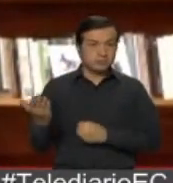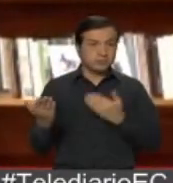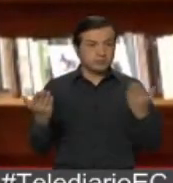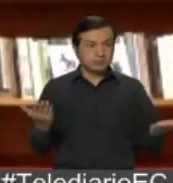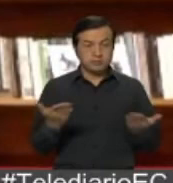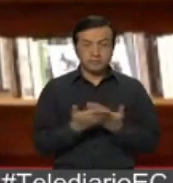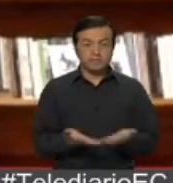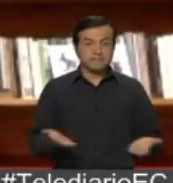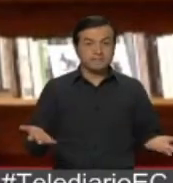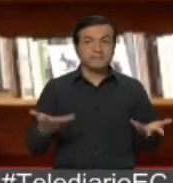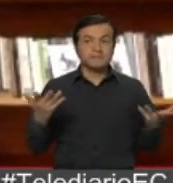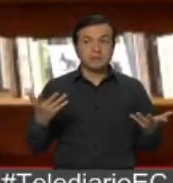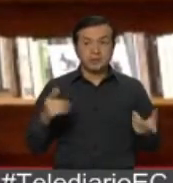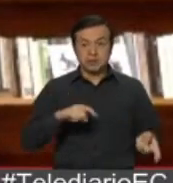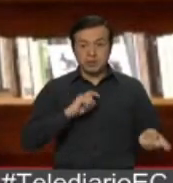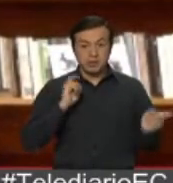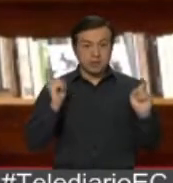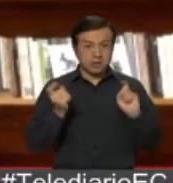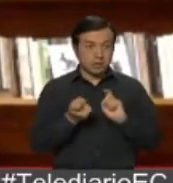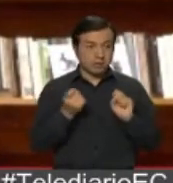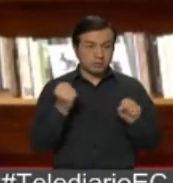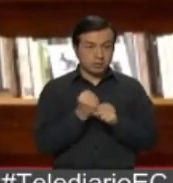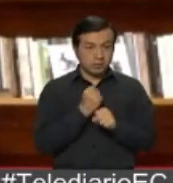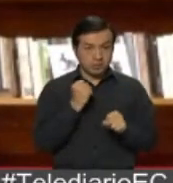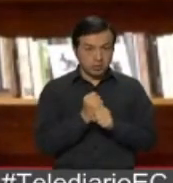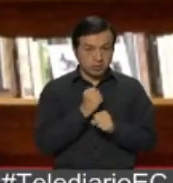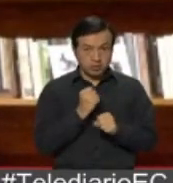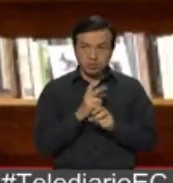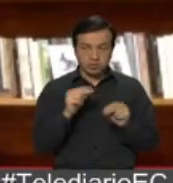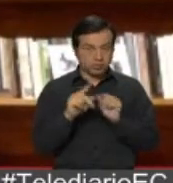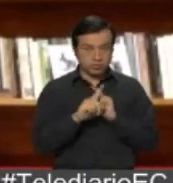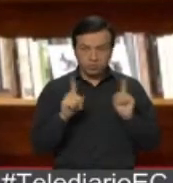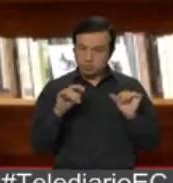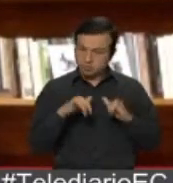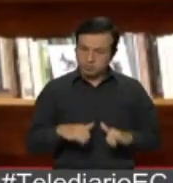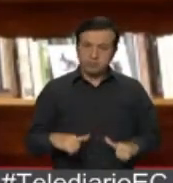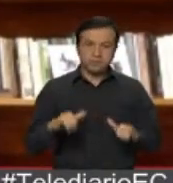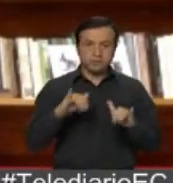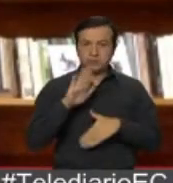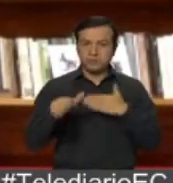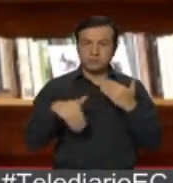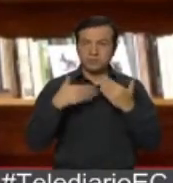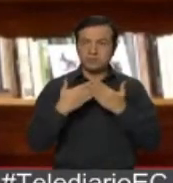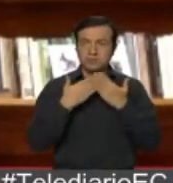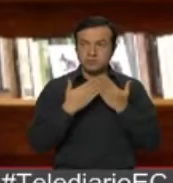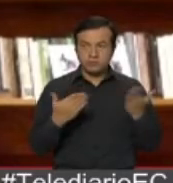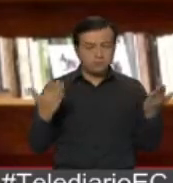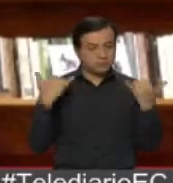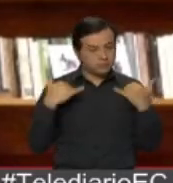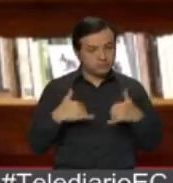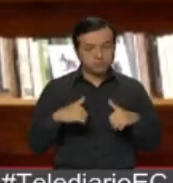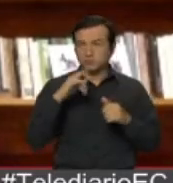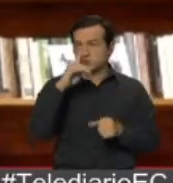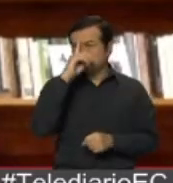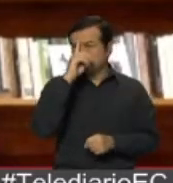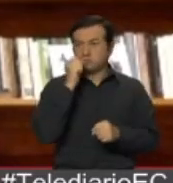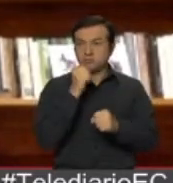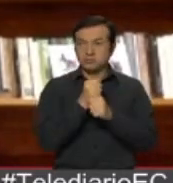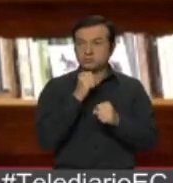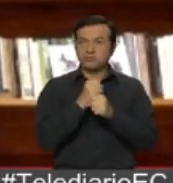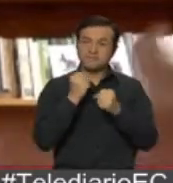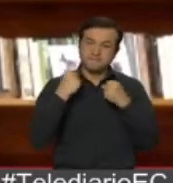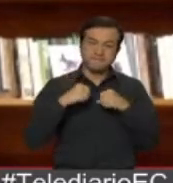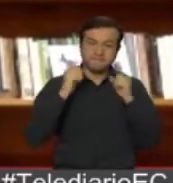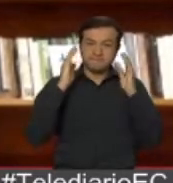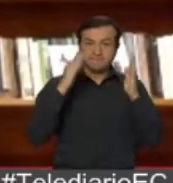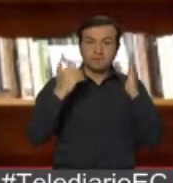cambio de jornada como estaba previsto. De acuerdo. Y todo eso hoy se está tomando muy en cuenta para que en